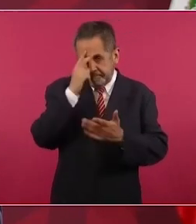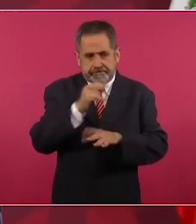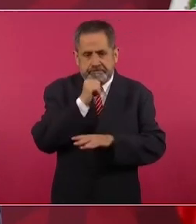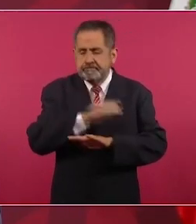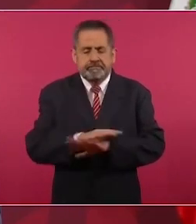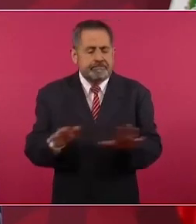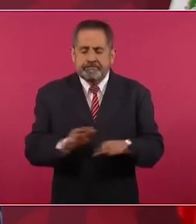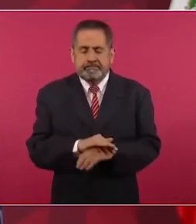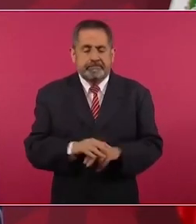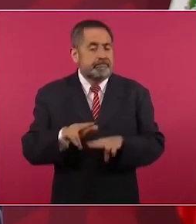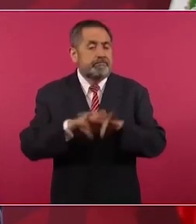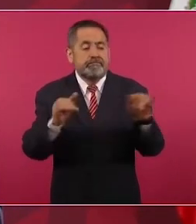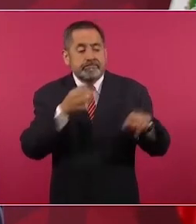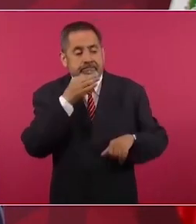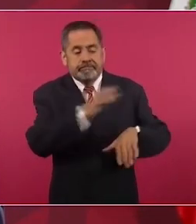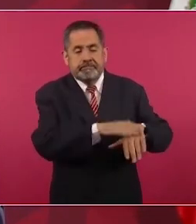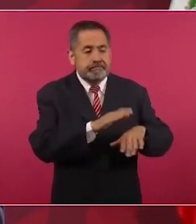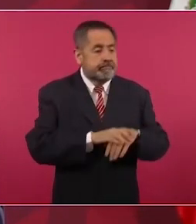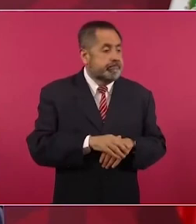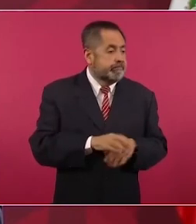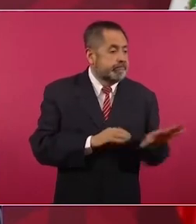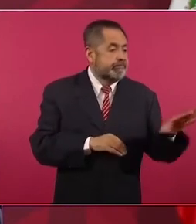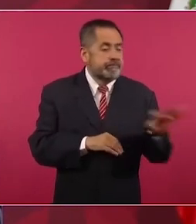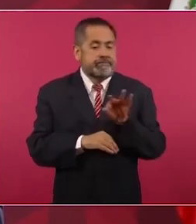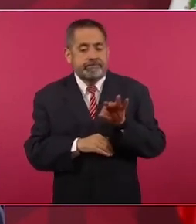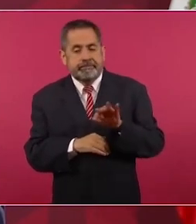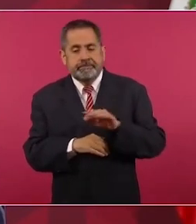Esperando la señal. No va a haber señal.